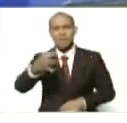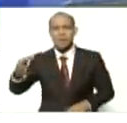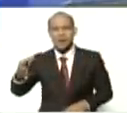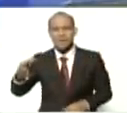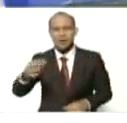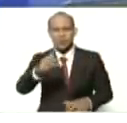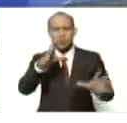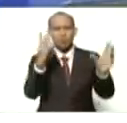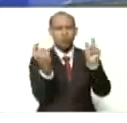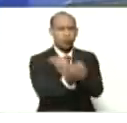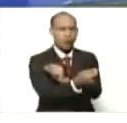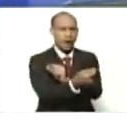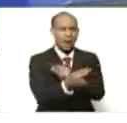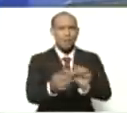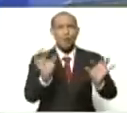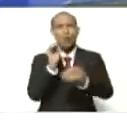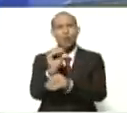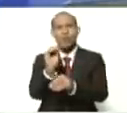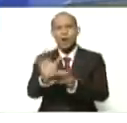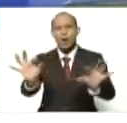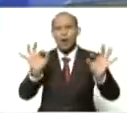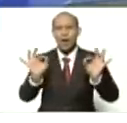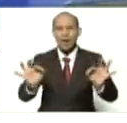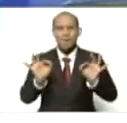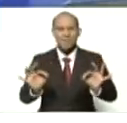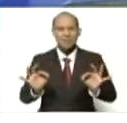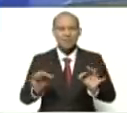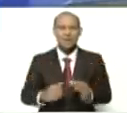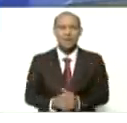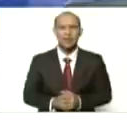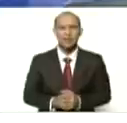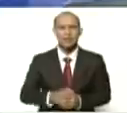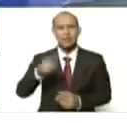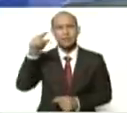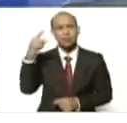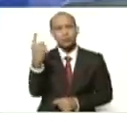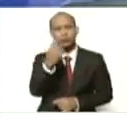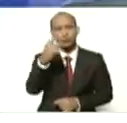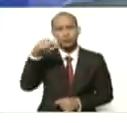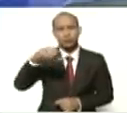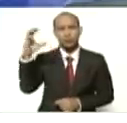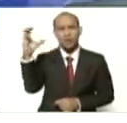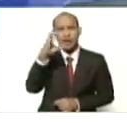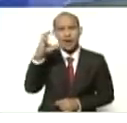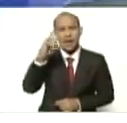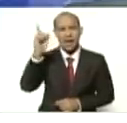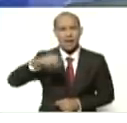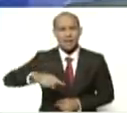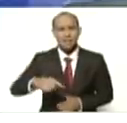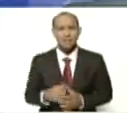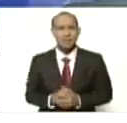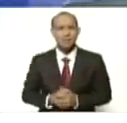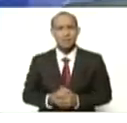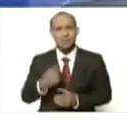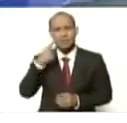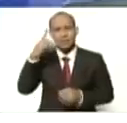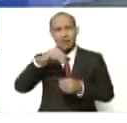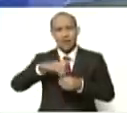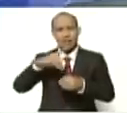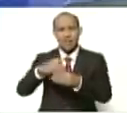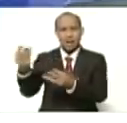de cuidados especiales sobre todo sobre caracas fíjense ustedes estos datos que nos dan